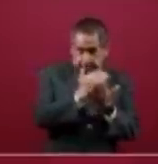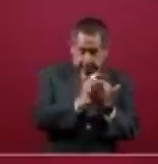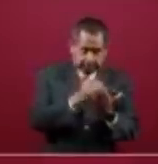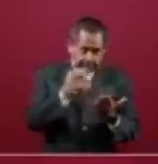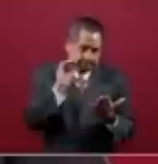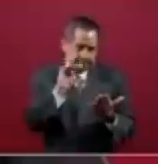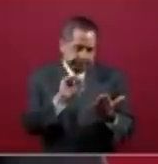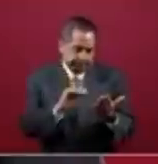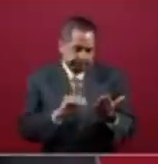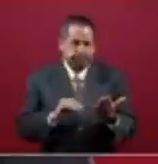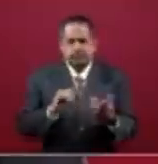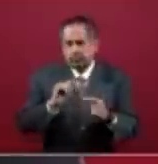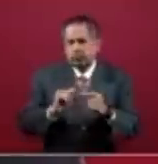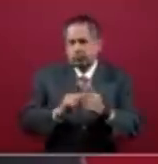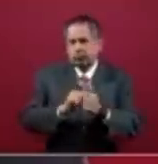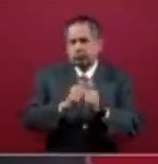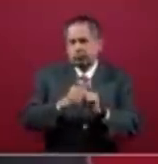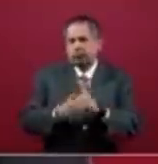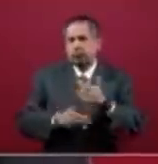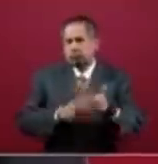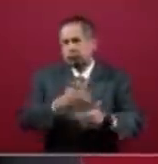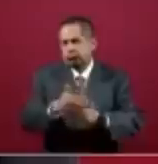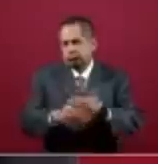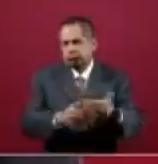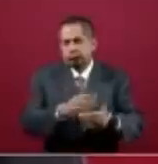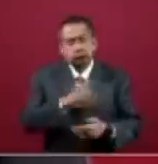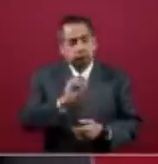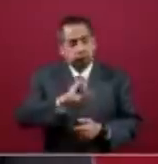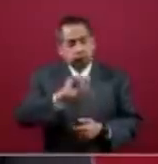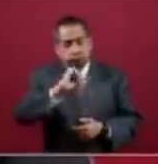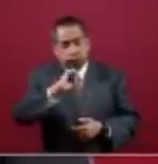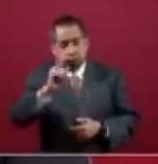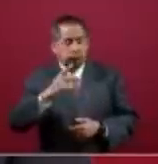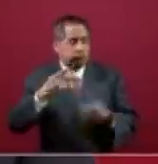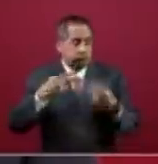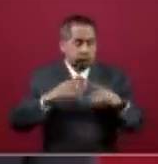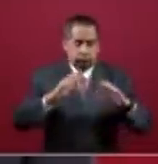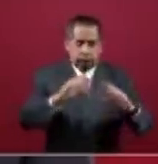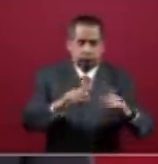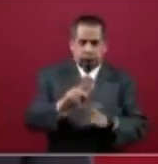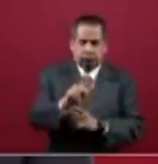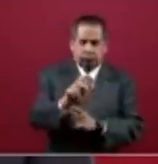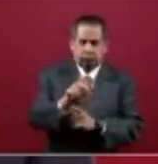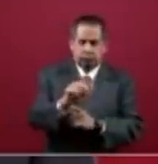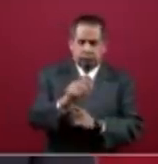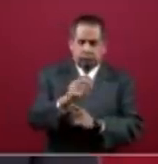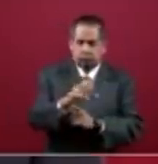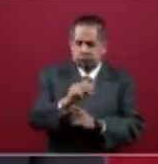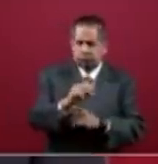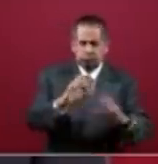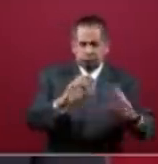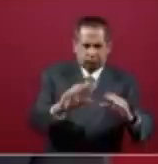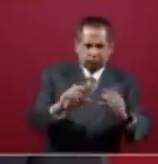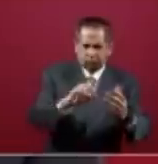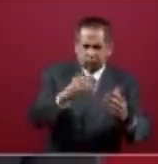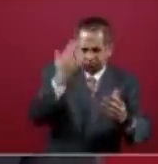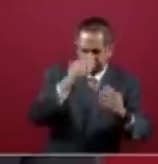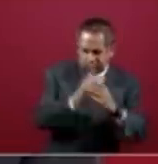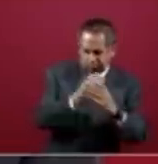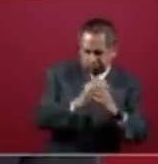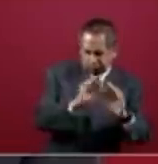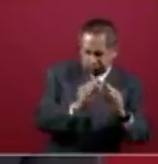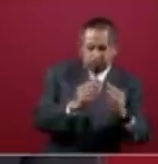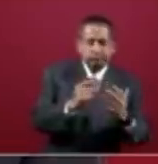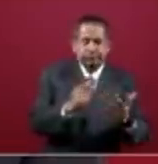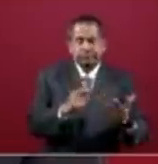Es un proceso, lo tienen que hacer los especialistas, los pedagogos, pero sí debemos